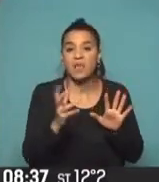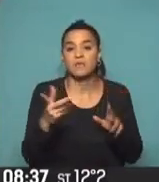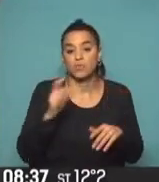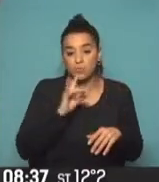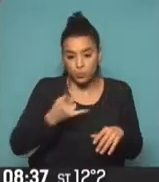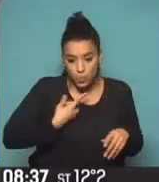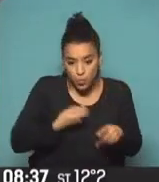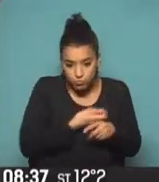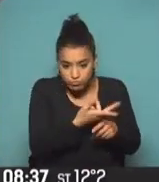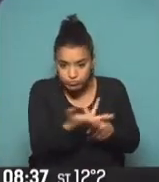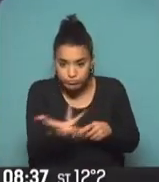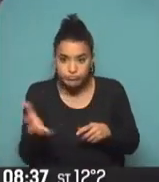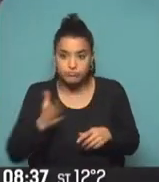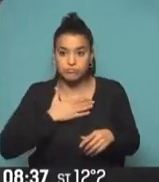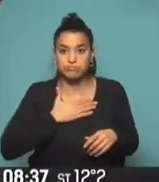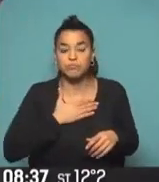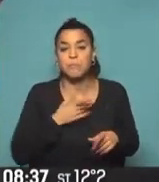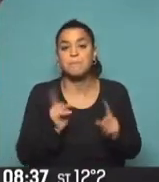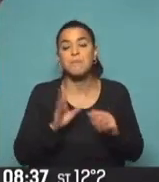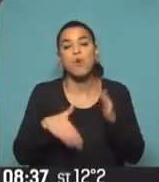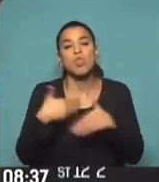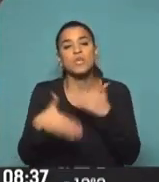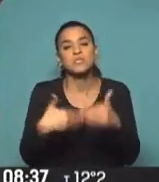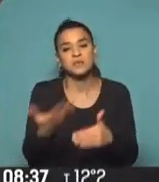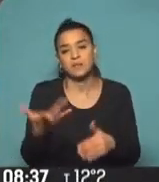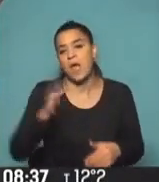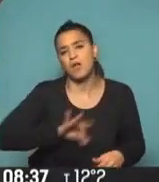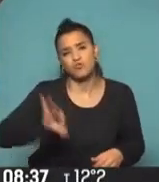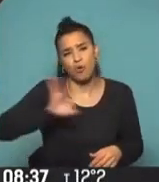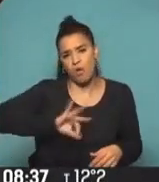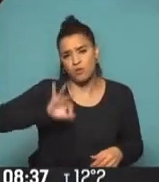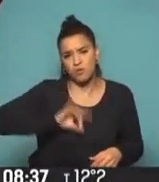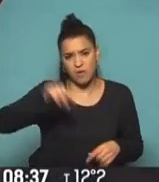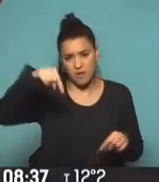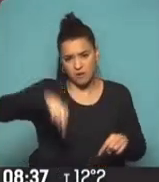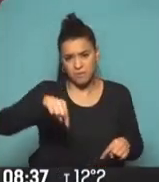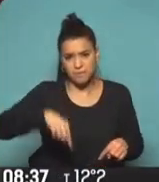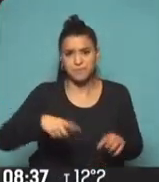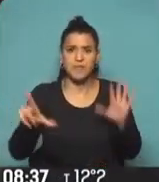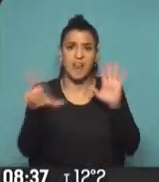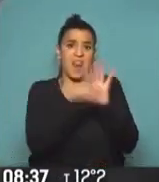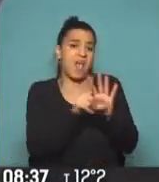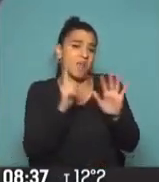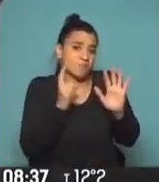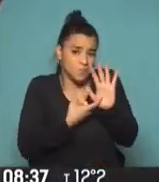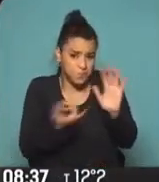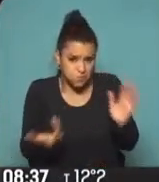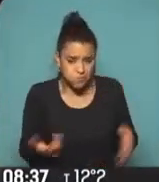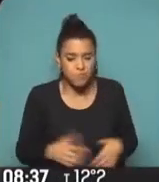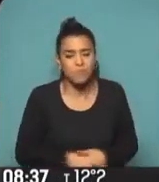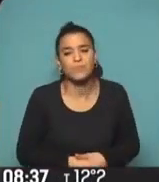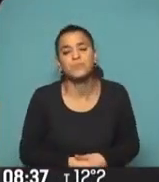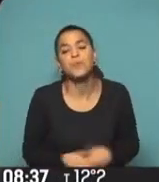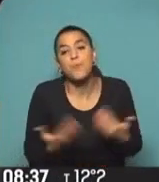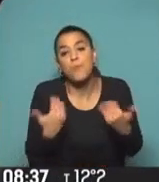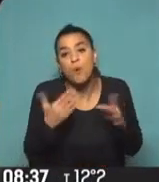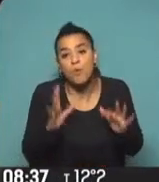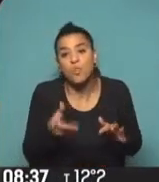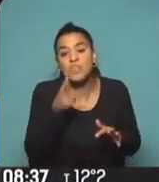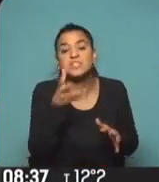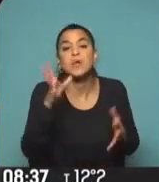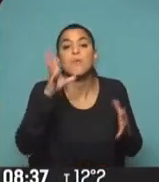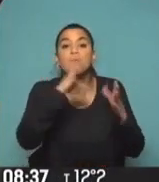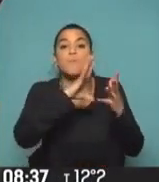que es lo que viene desarrollándose hace años en este marco de ilegalidad podemos tomar también el